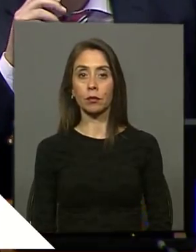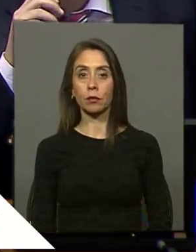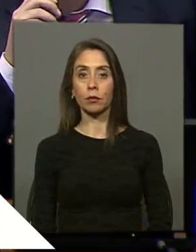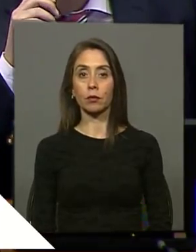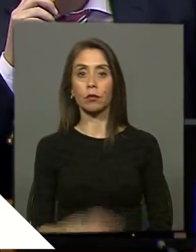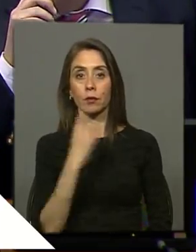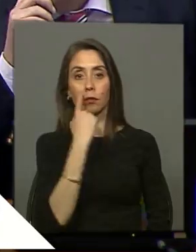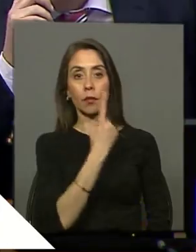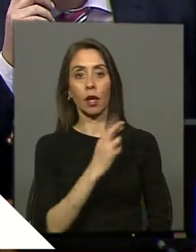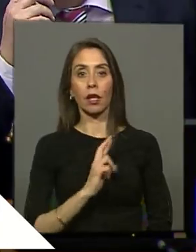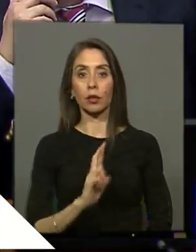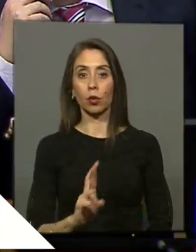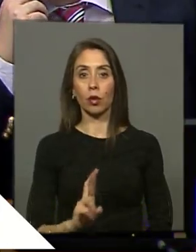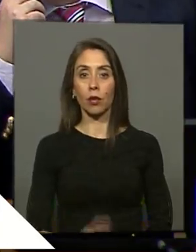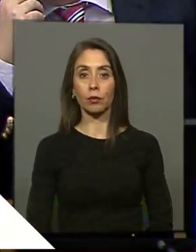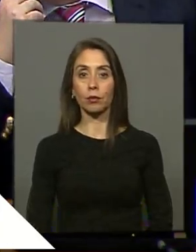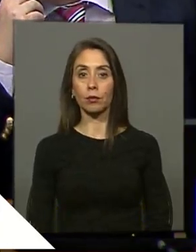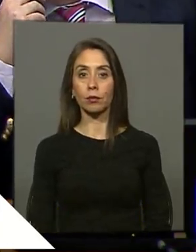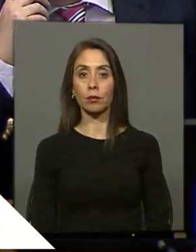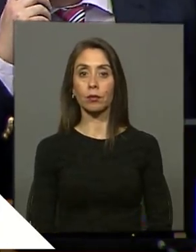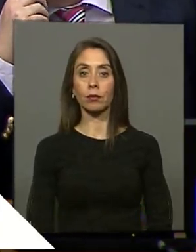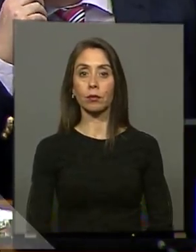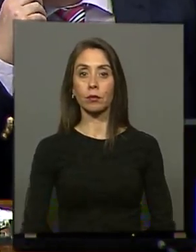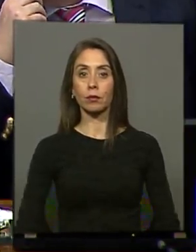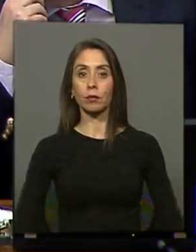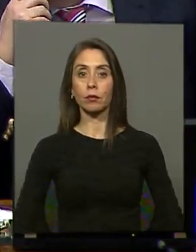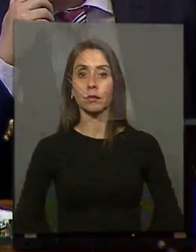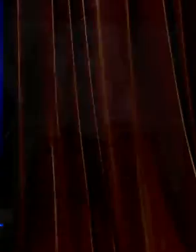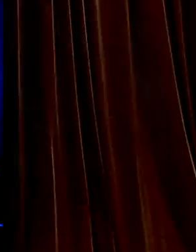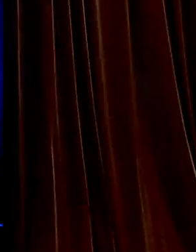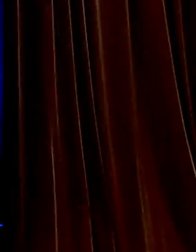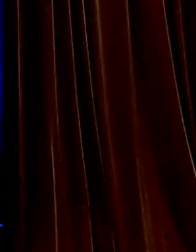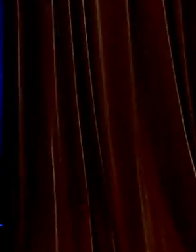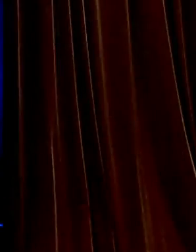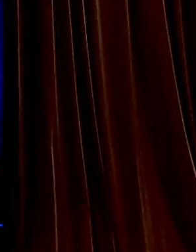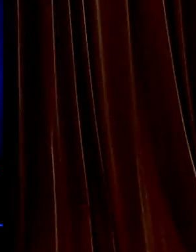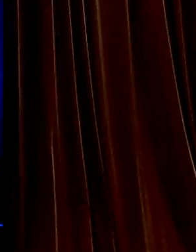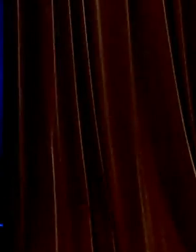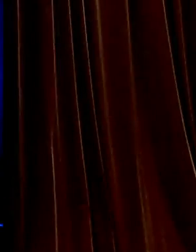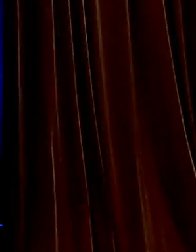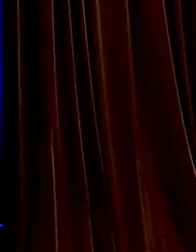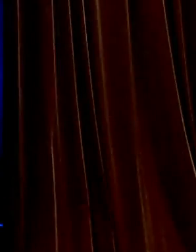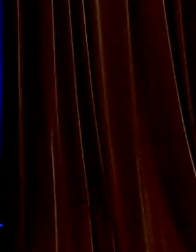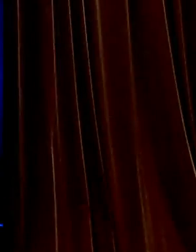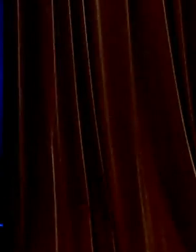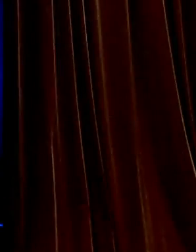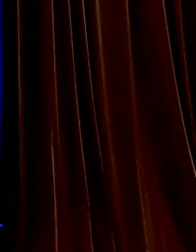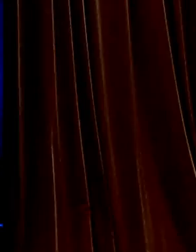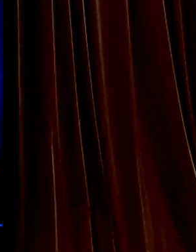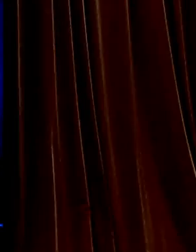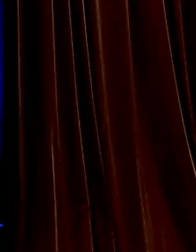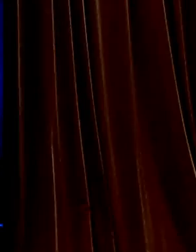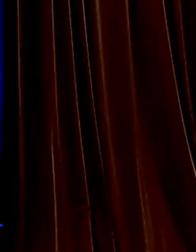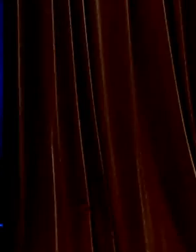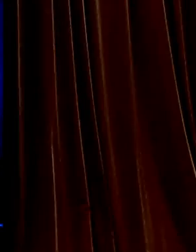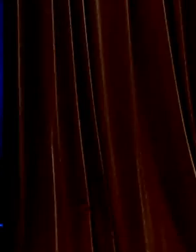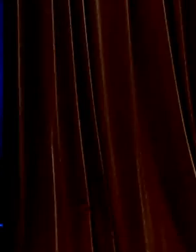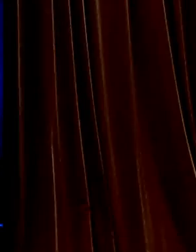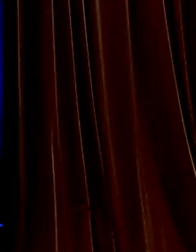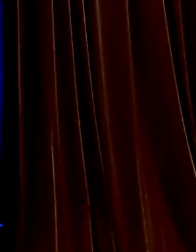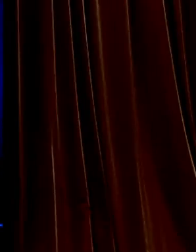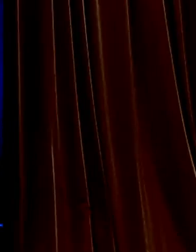resultado de la votación por la afirmativa 72 votos 10 en contra 19